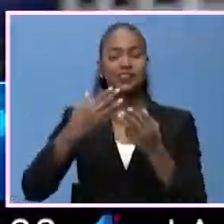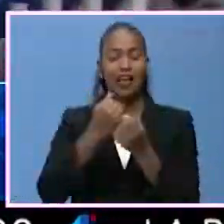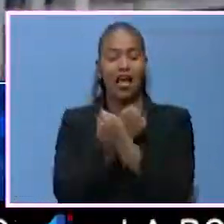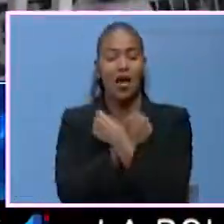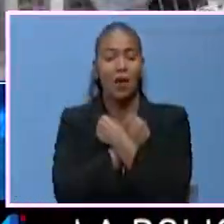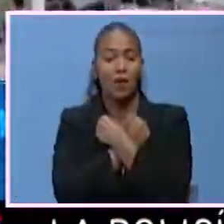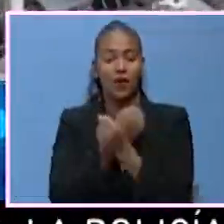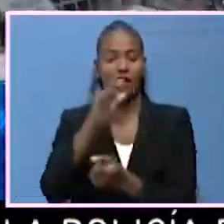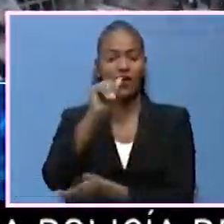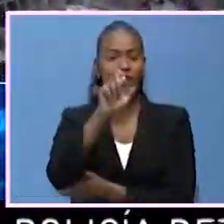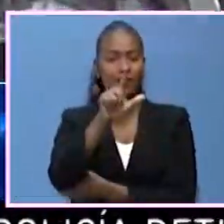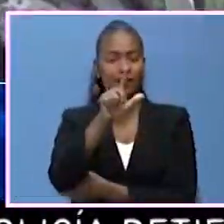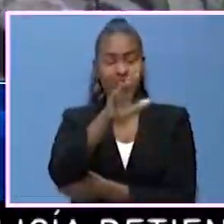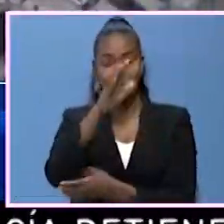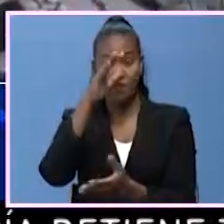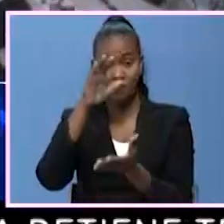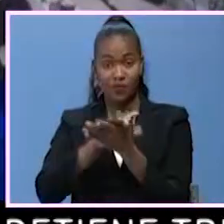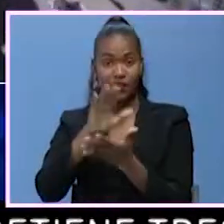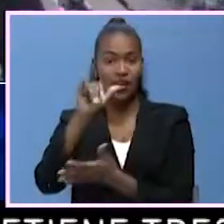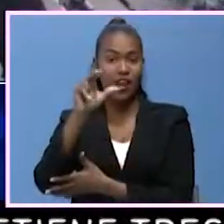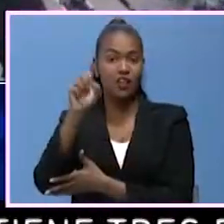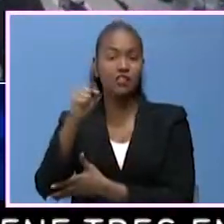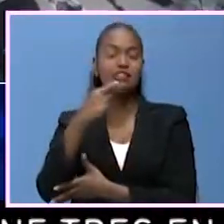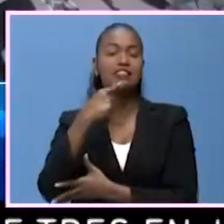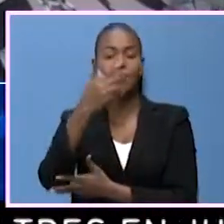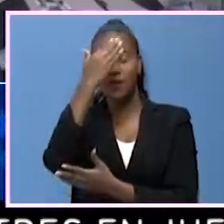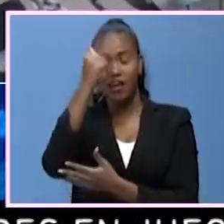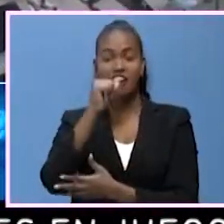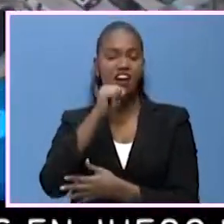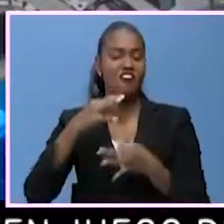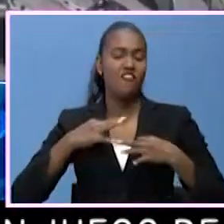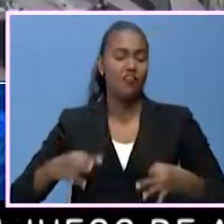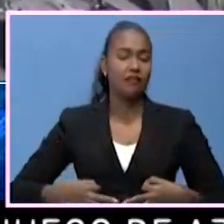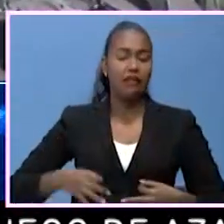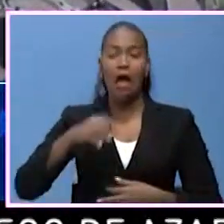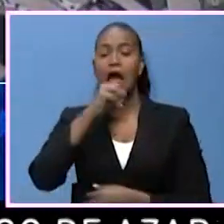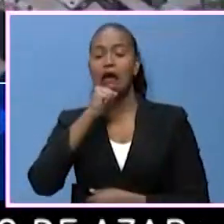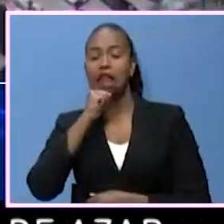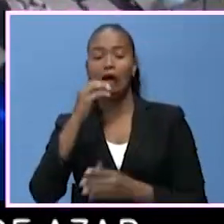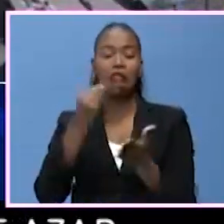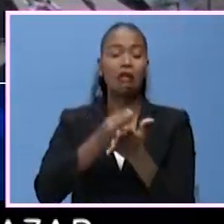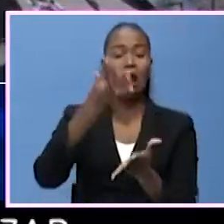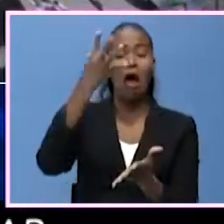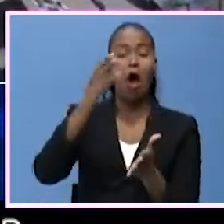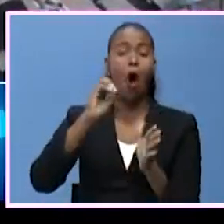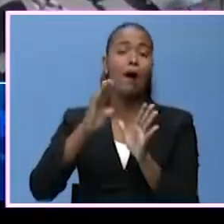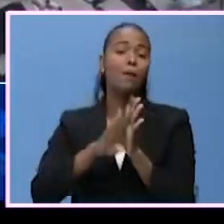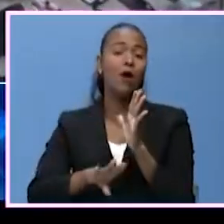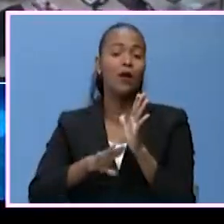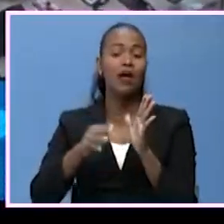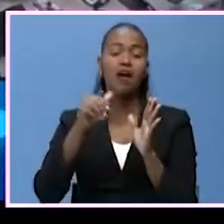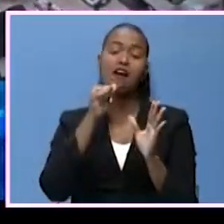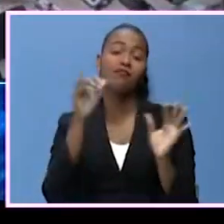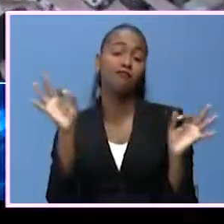y su esposo Carlos nos dice el por qué lo físico, la edad y las clases sociales pasan a segundo plano cuando Cupido flecha